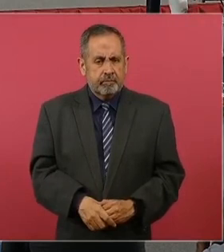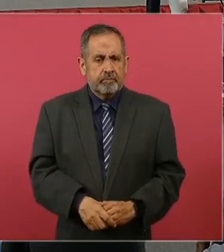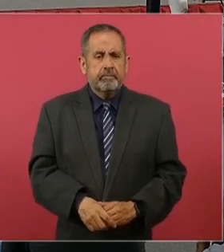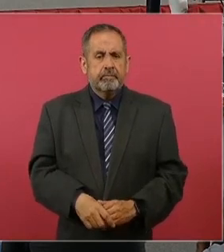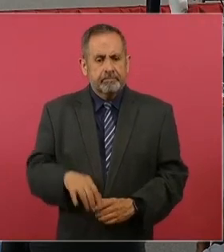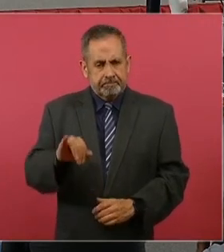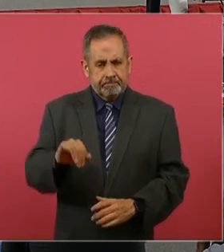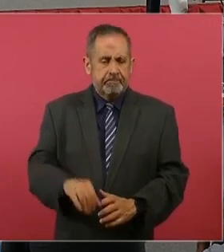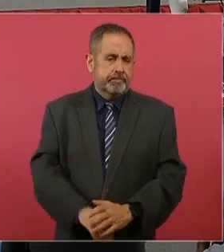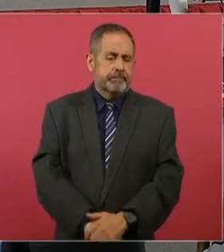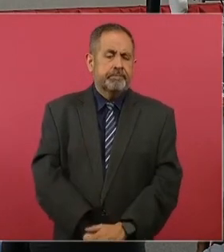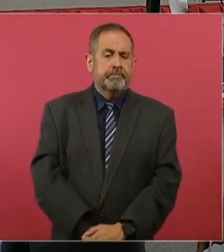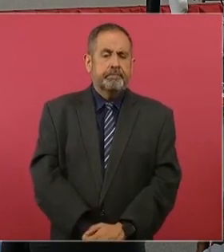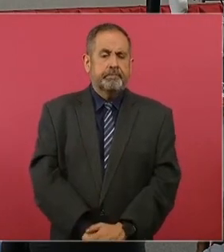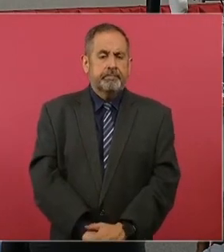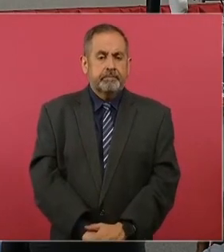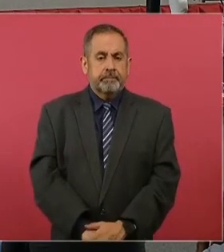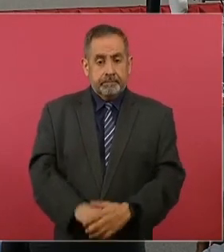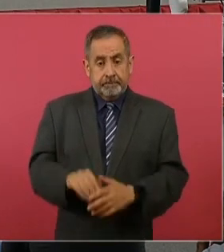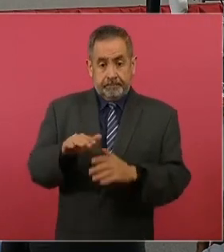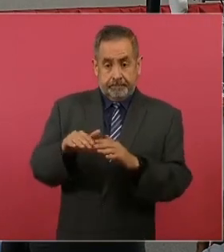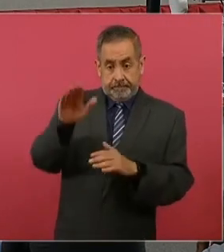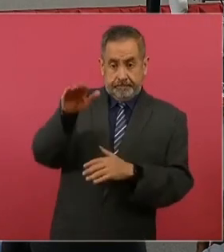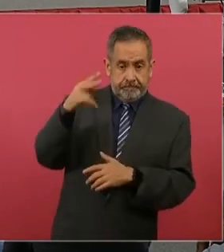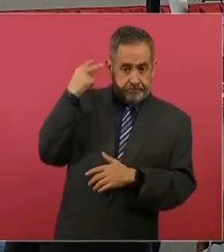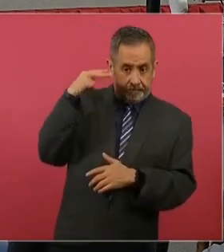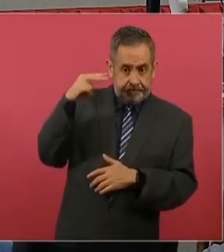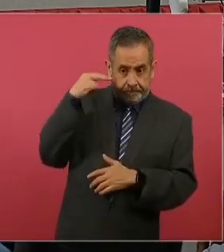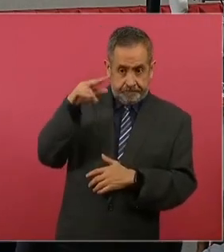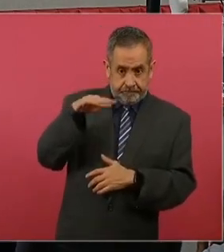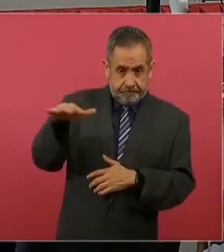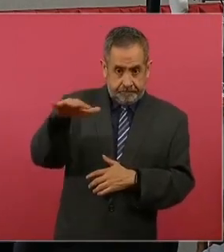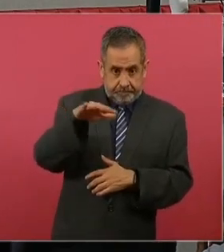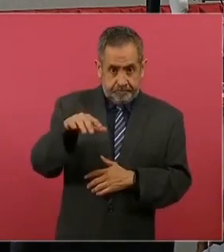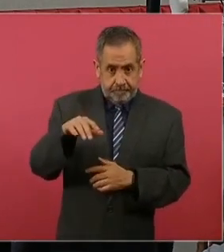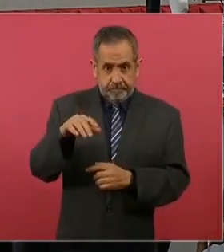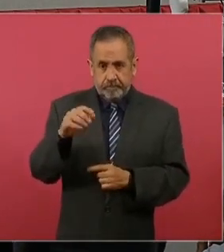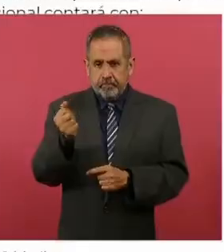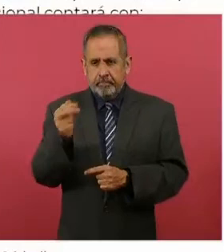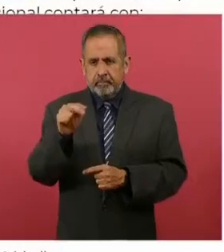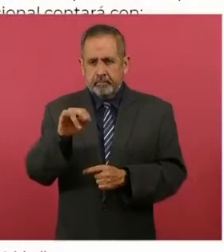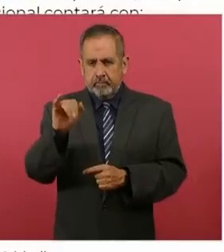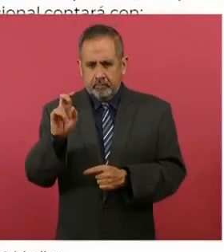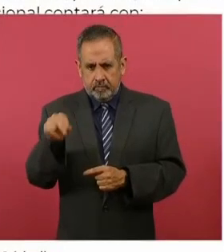Sí. Esto es Veracruz. San Juan Evangelista,